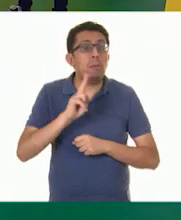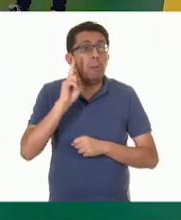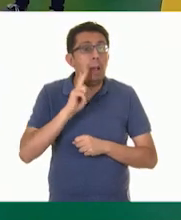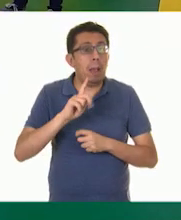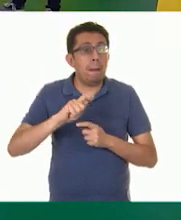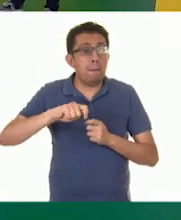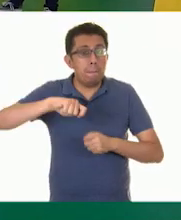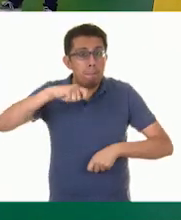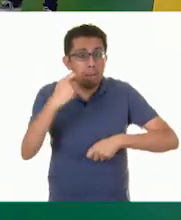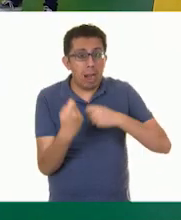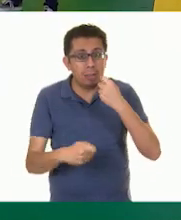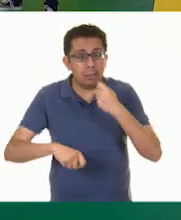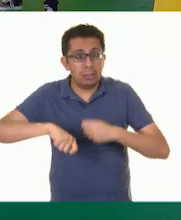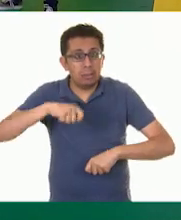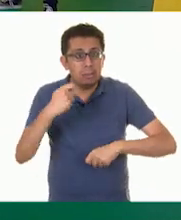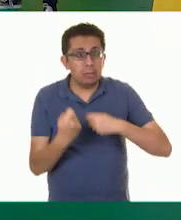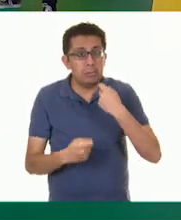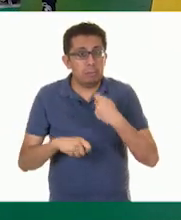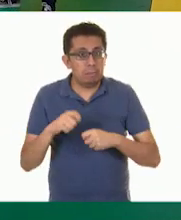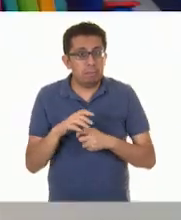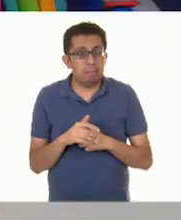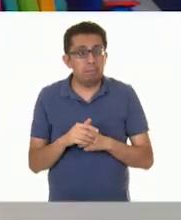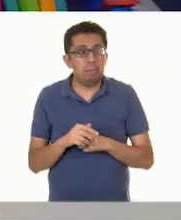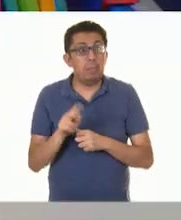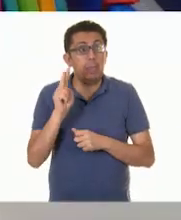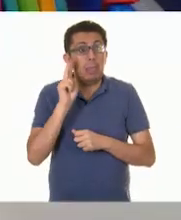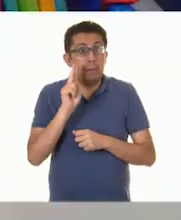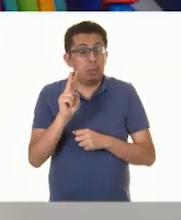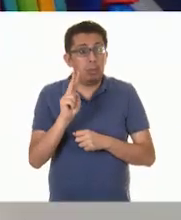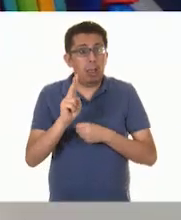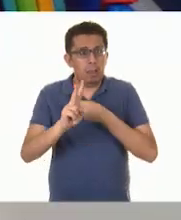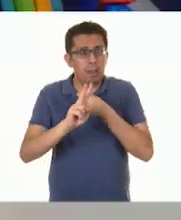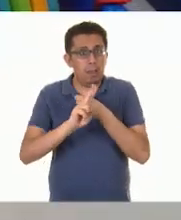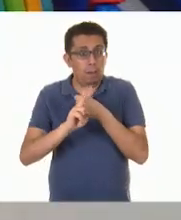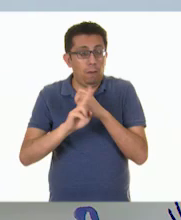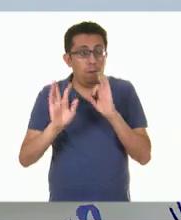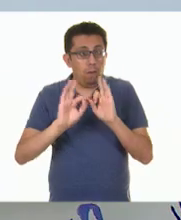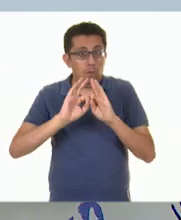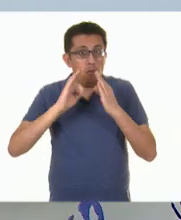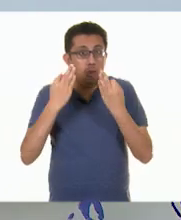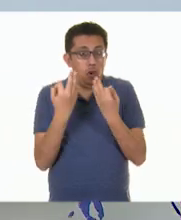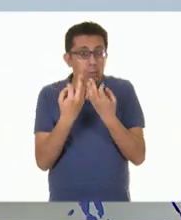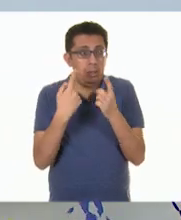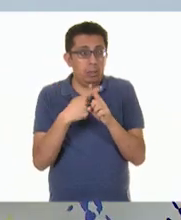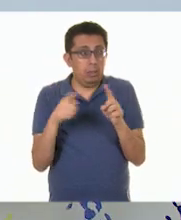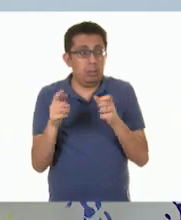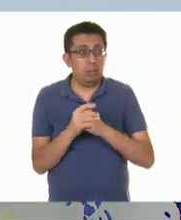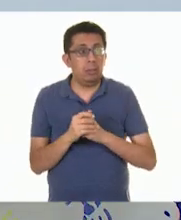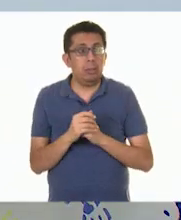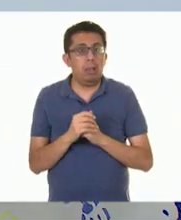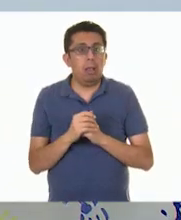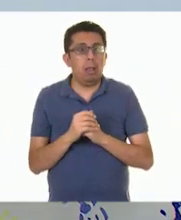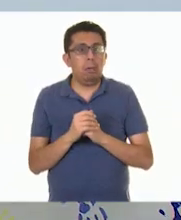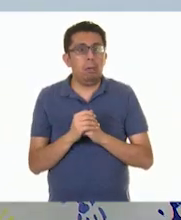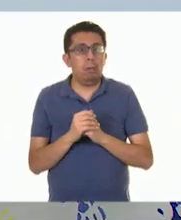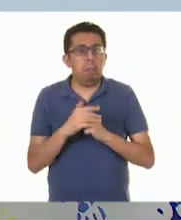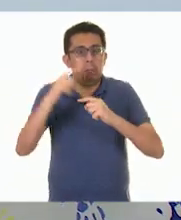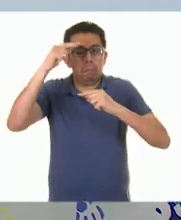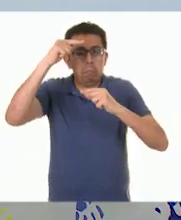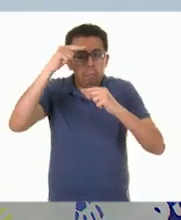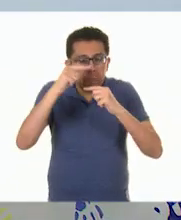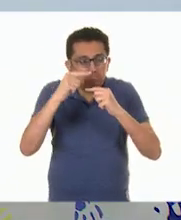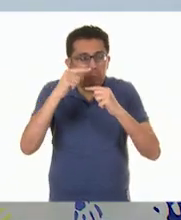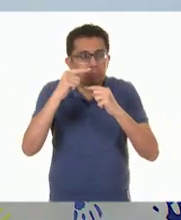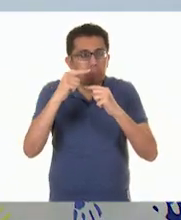este se presiona mi vaso. Sí. ¿También ya viste la forma que tienen estos vasos? Están más chaparritos,